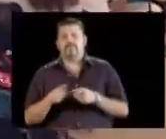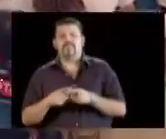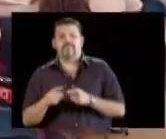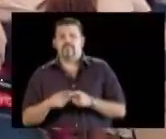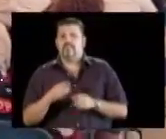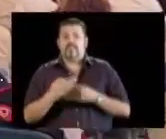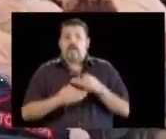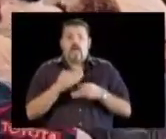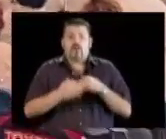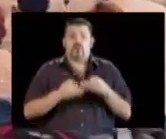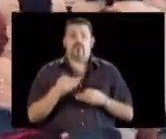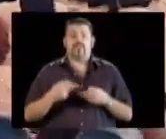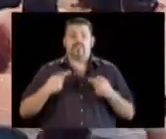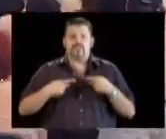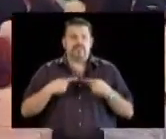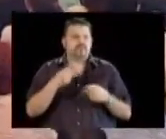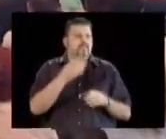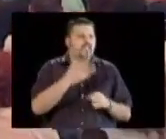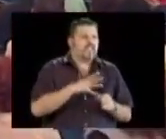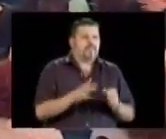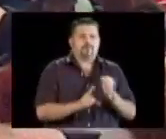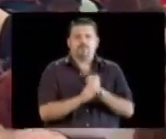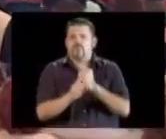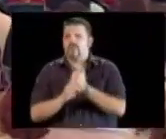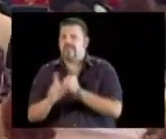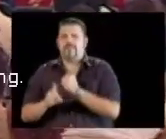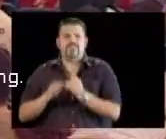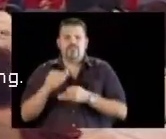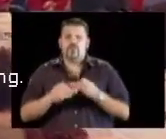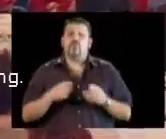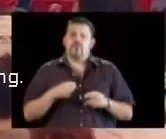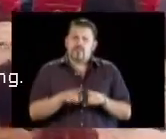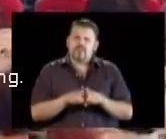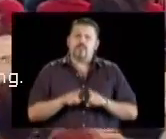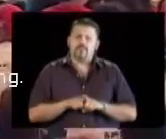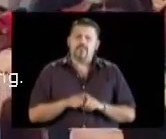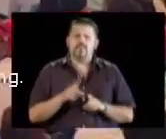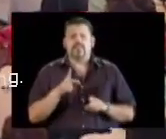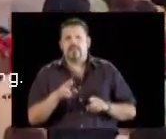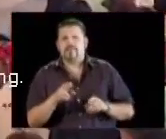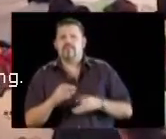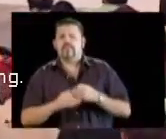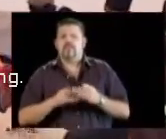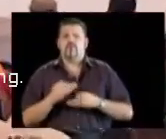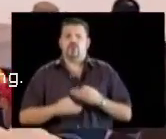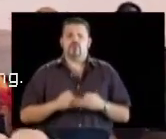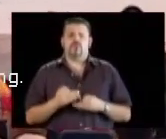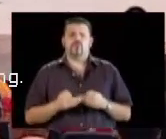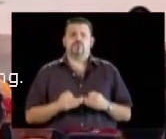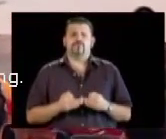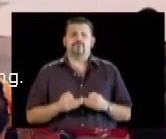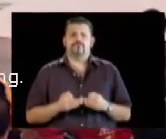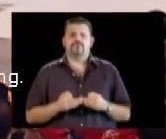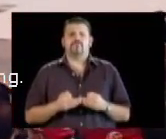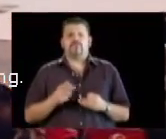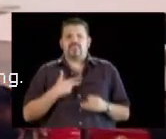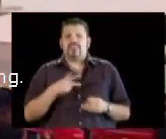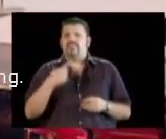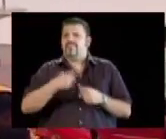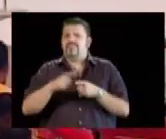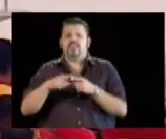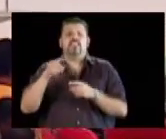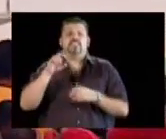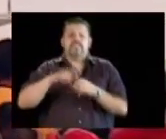importa es las acciones y las consecuencias. También durante toda la etapa escolar de los niños tienen inglés, español y